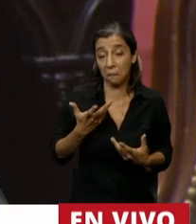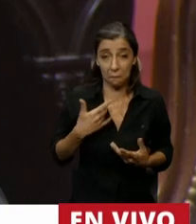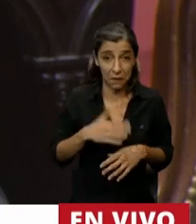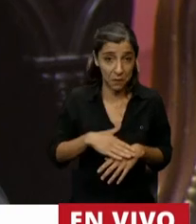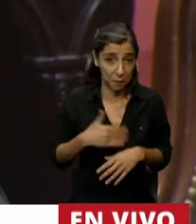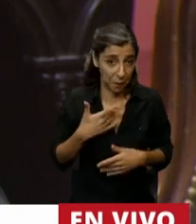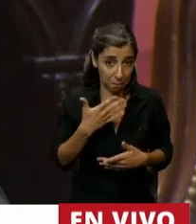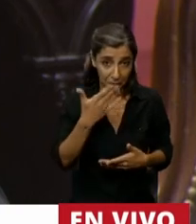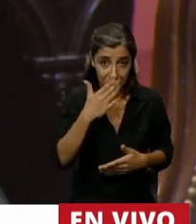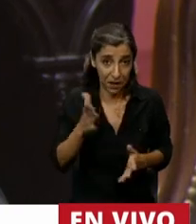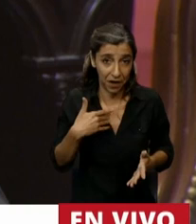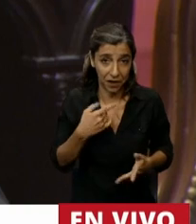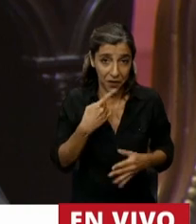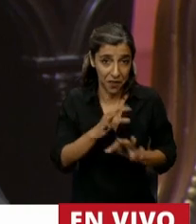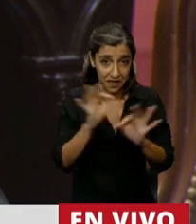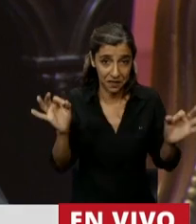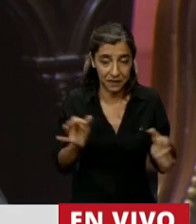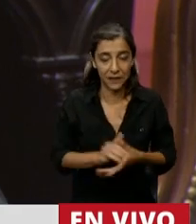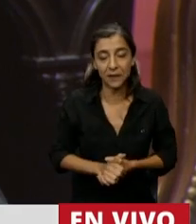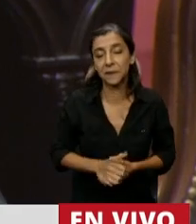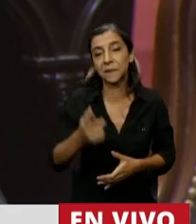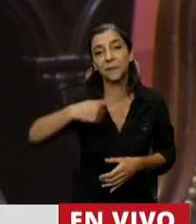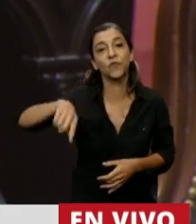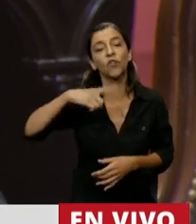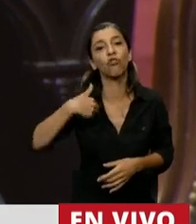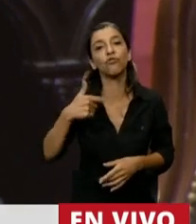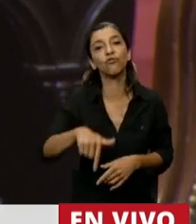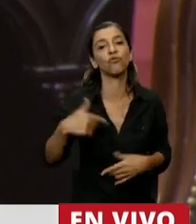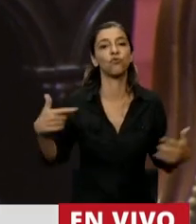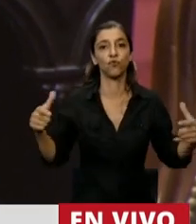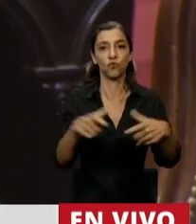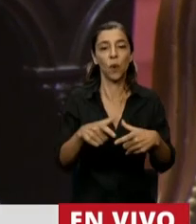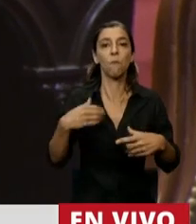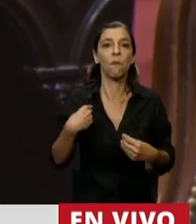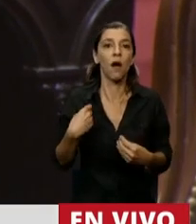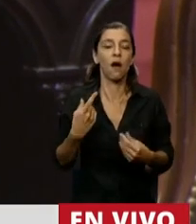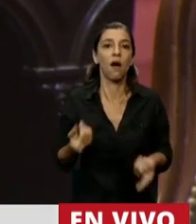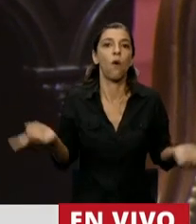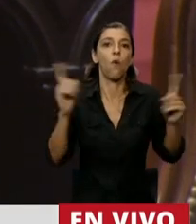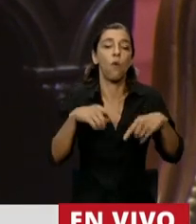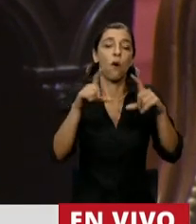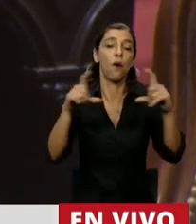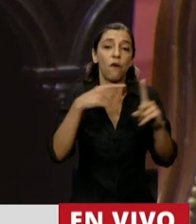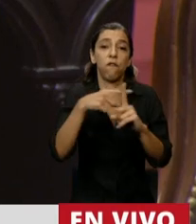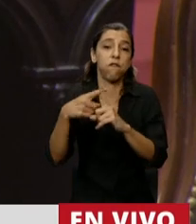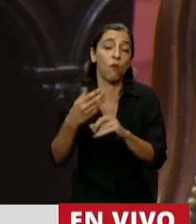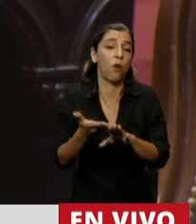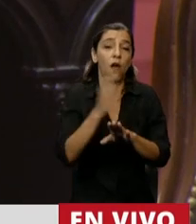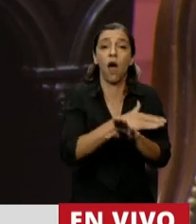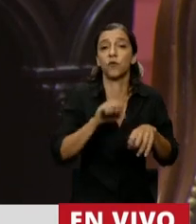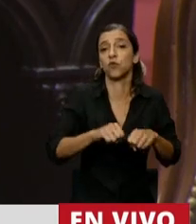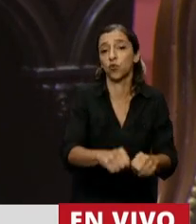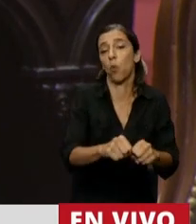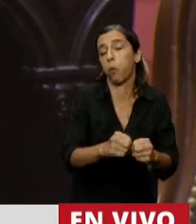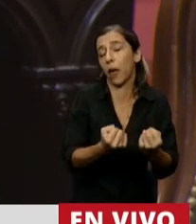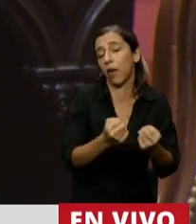hoy reunidos para tratar esta ley de movilidad jubilatoria, para volver a la fórmula que nunca debió haberse